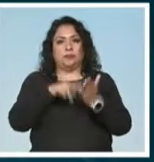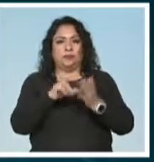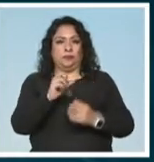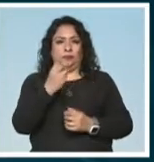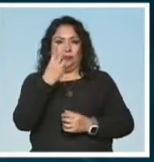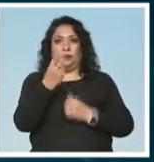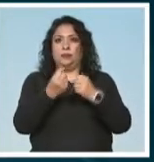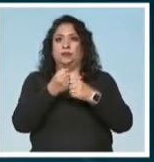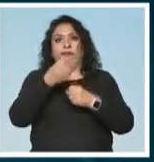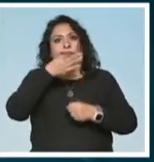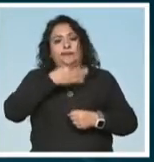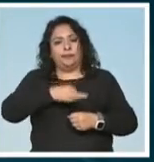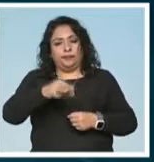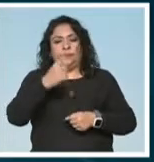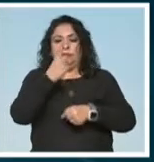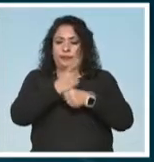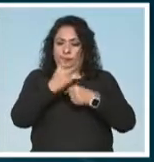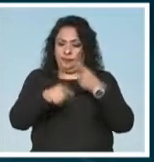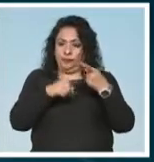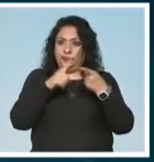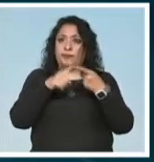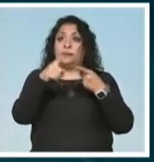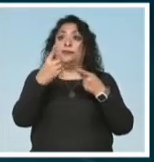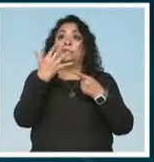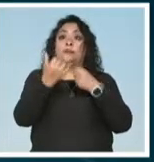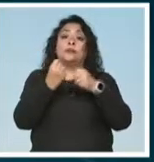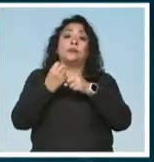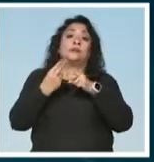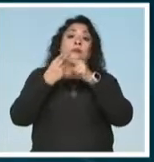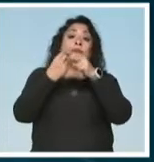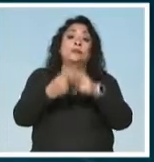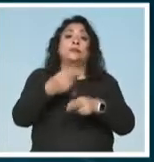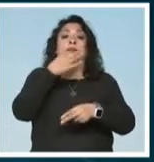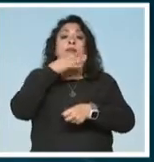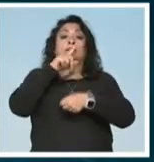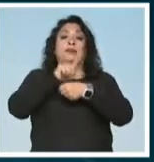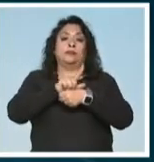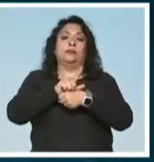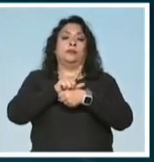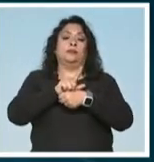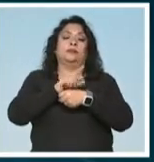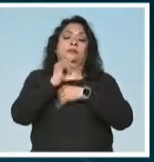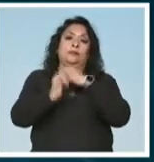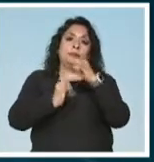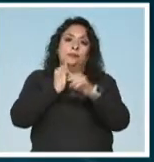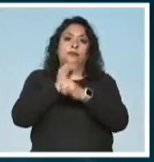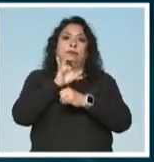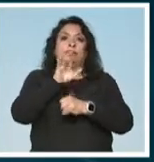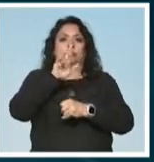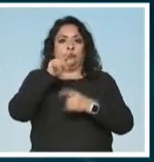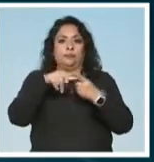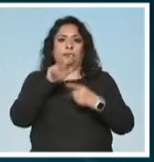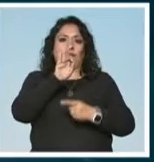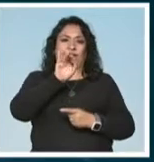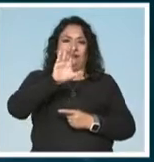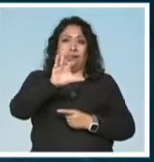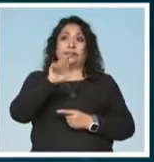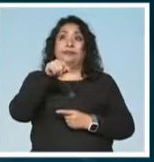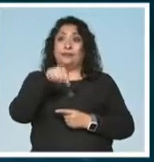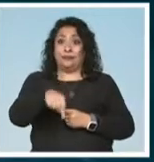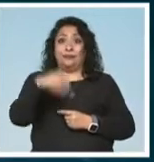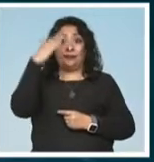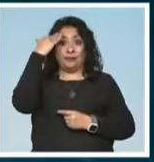...2022 es un año de celebraciones... ...primeramente el 50 aniversario... ...del Festival Internacional Cervantino... ...es esta edición la que tiene a